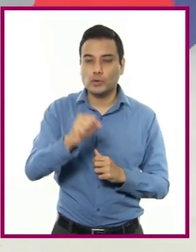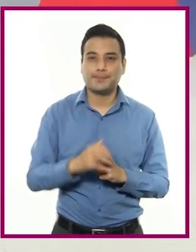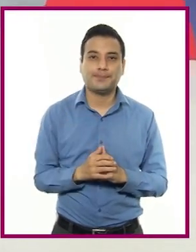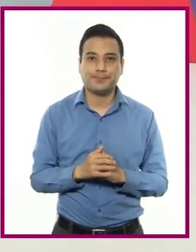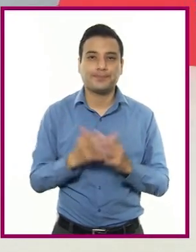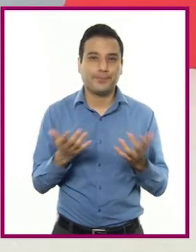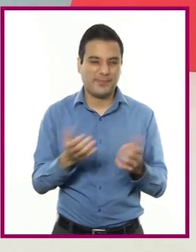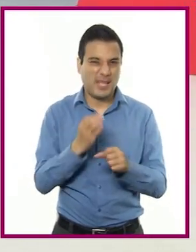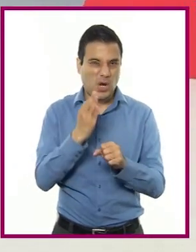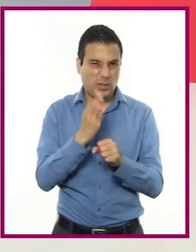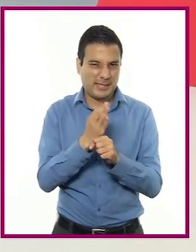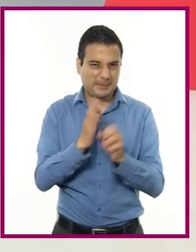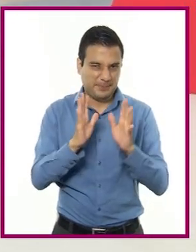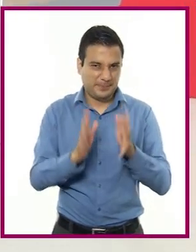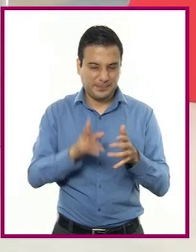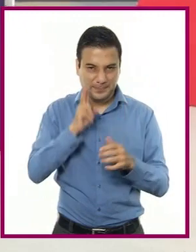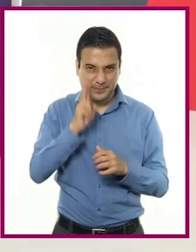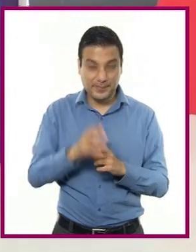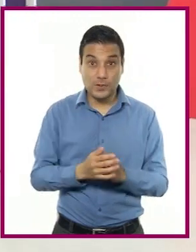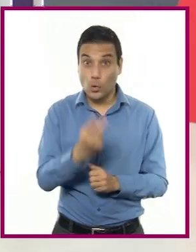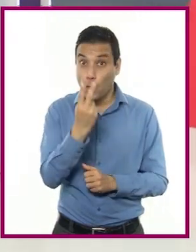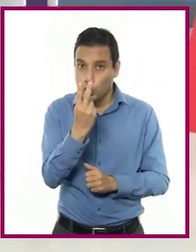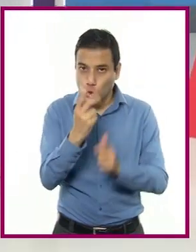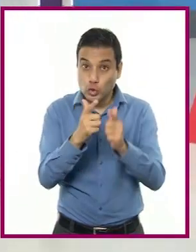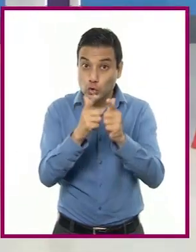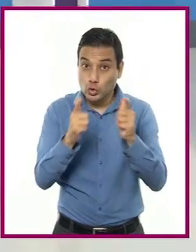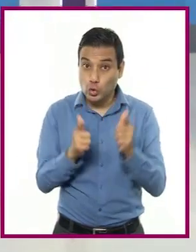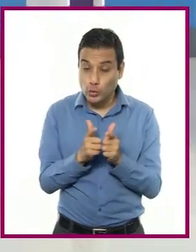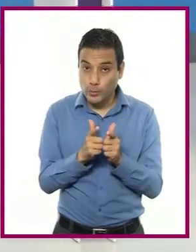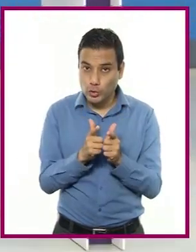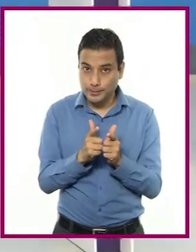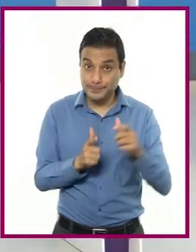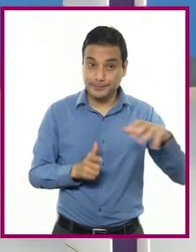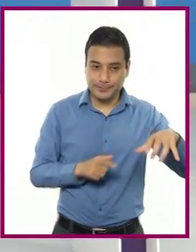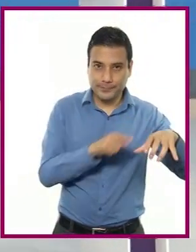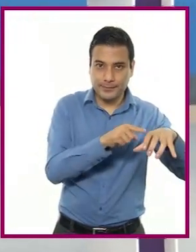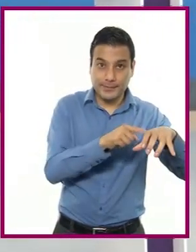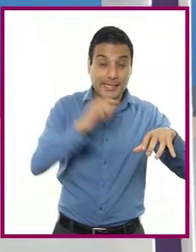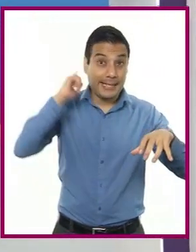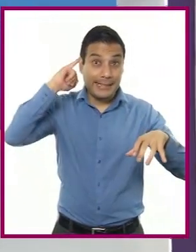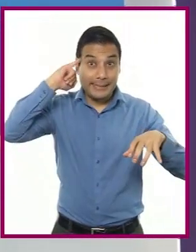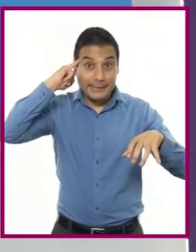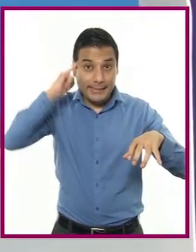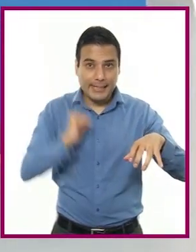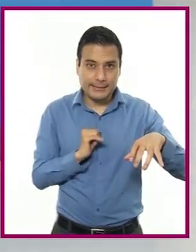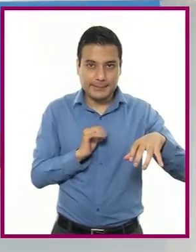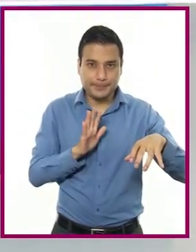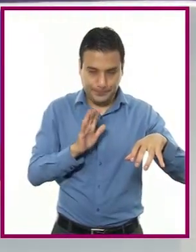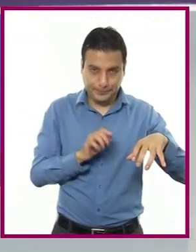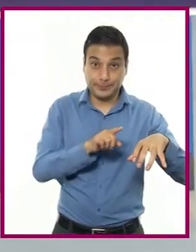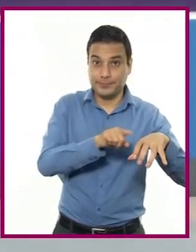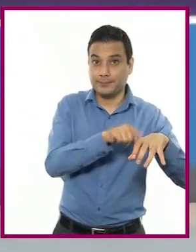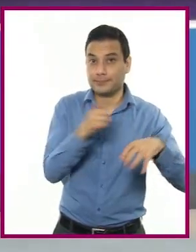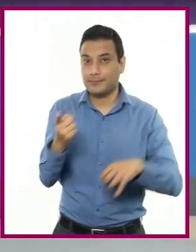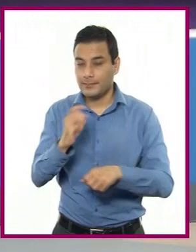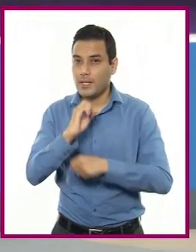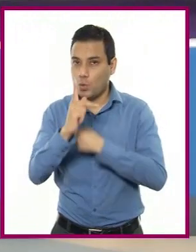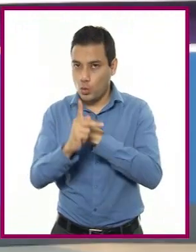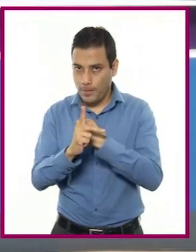Vemos hasta aquí la convivencia de dos grupos. Por un lado, los indígenas de nuestro país y por el otro, los